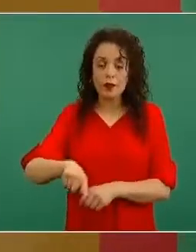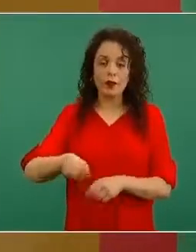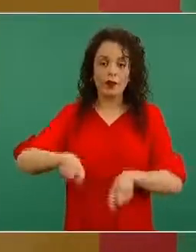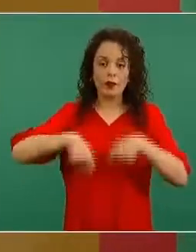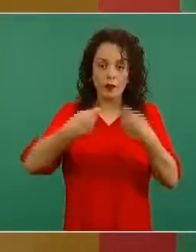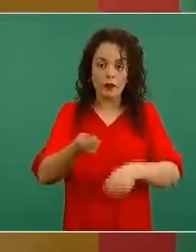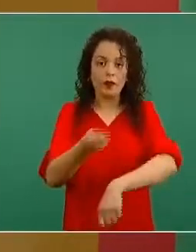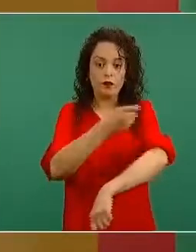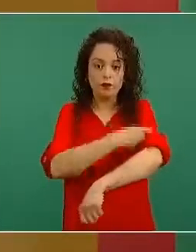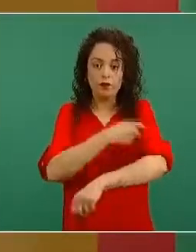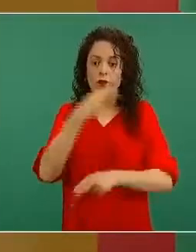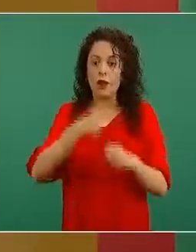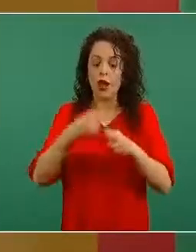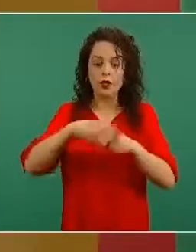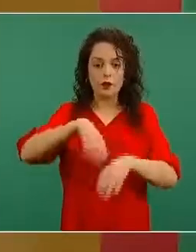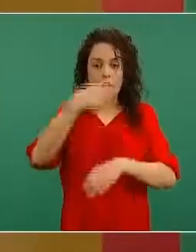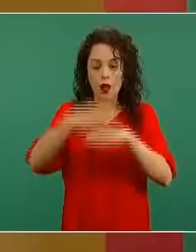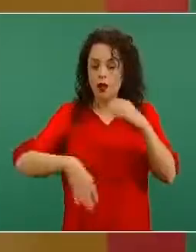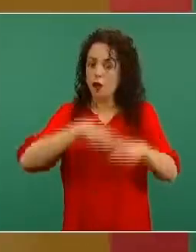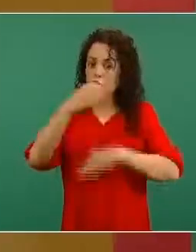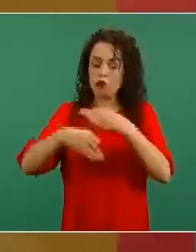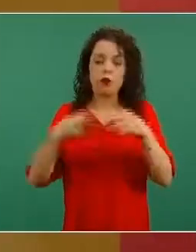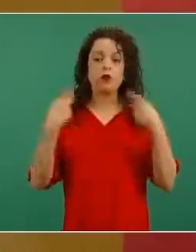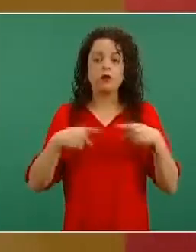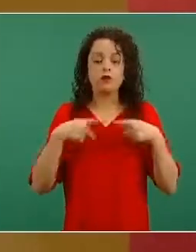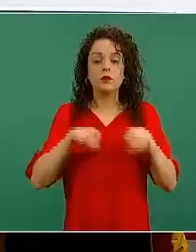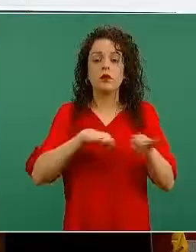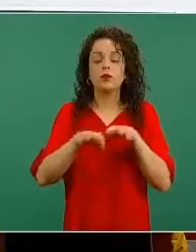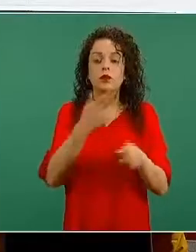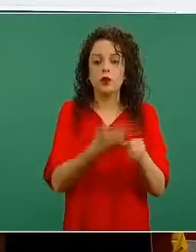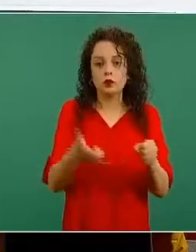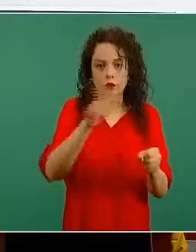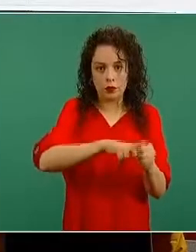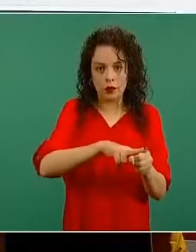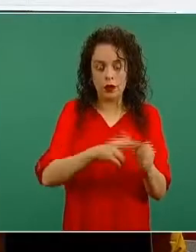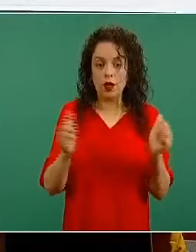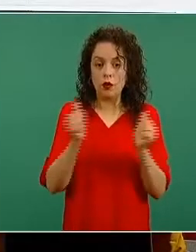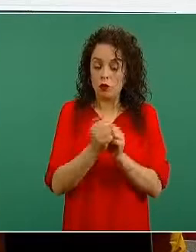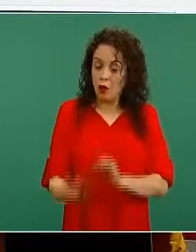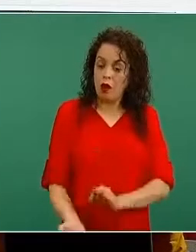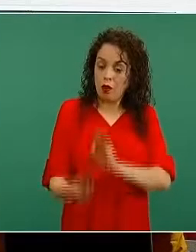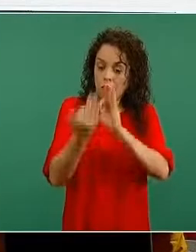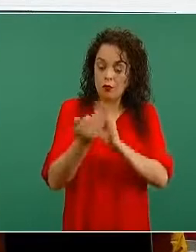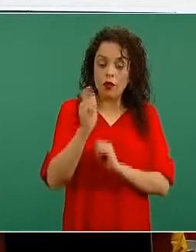vacunación de todo el personal de salud de la primera línea de trabajo. La siguiente.